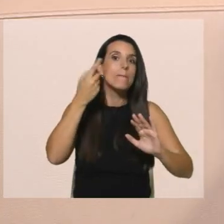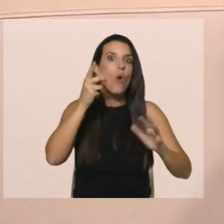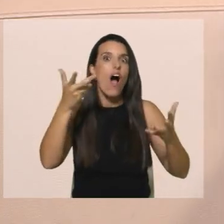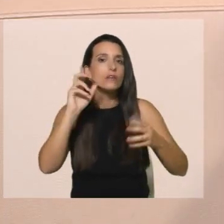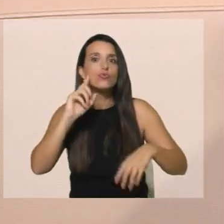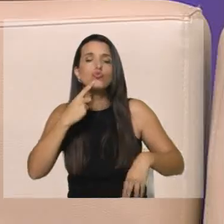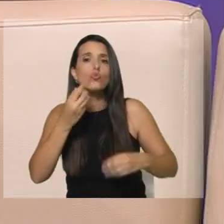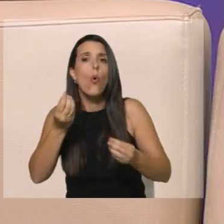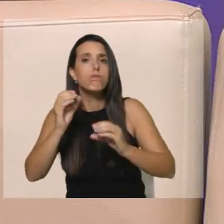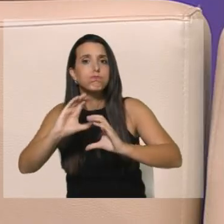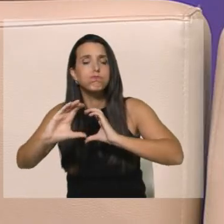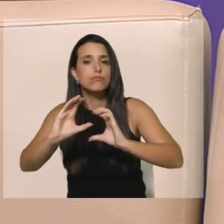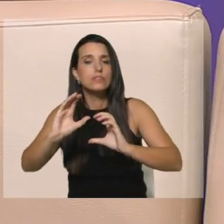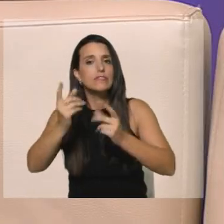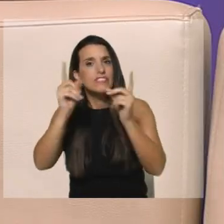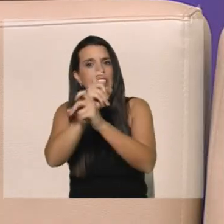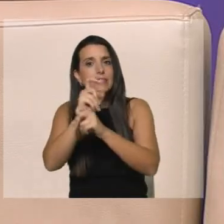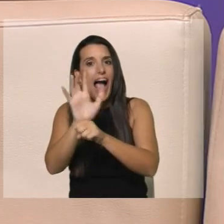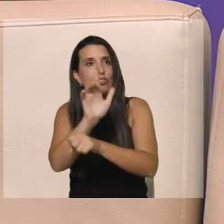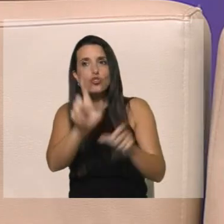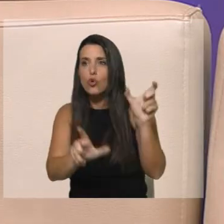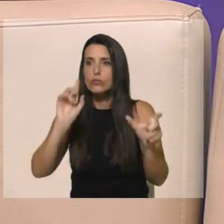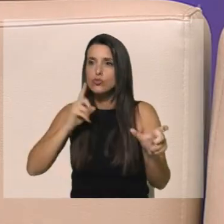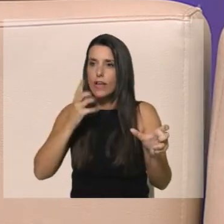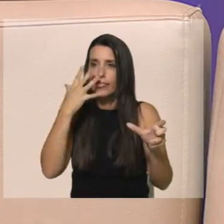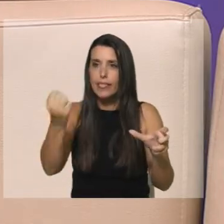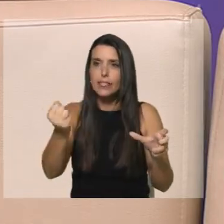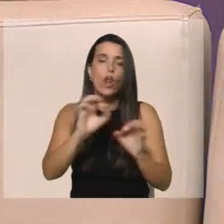difícil llegarle al actor o fue igual?